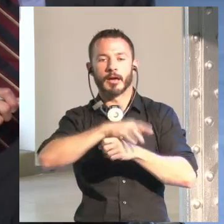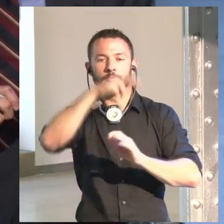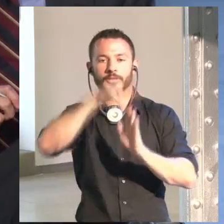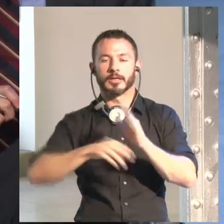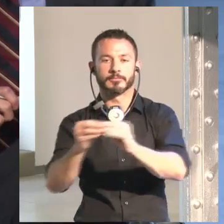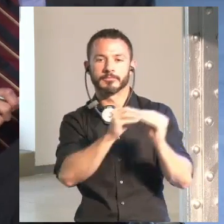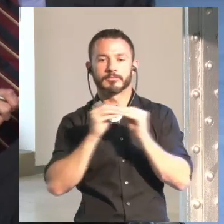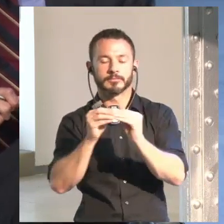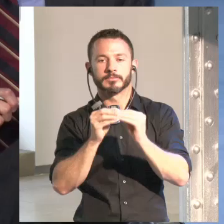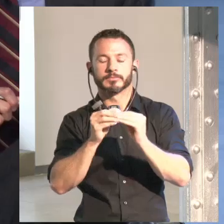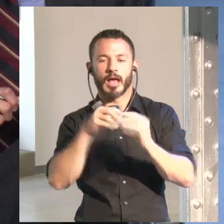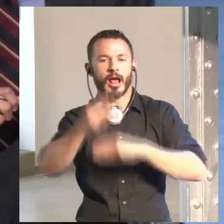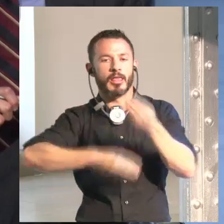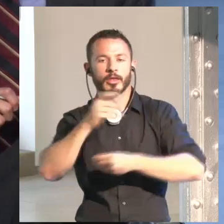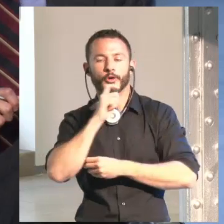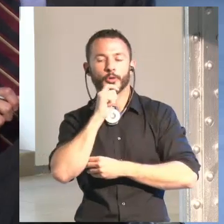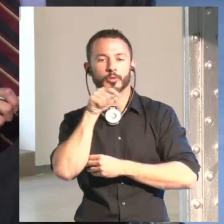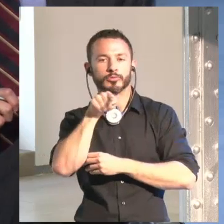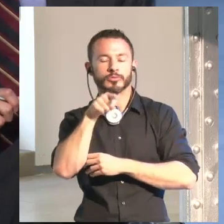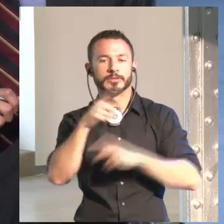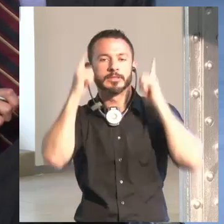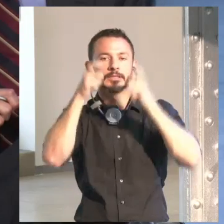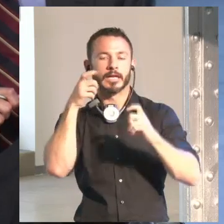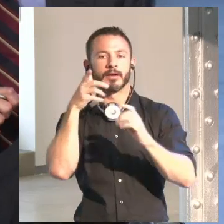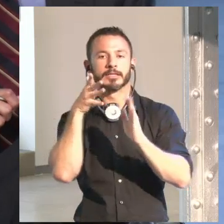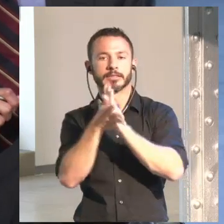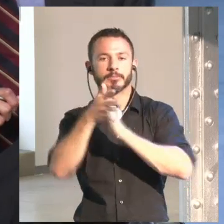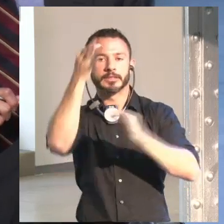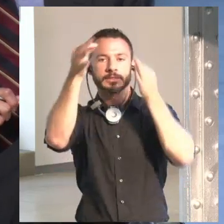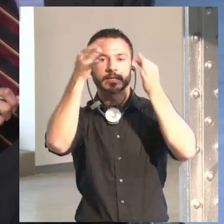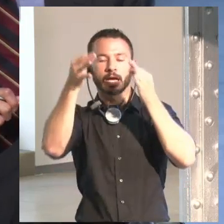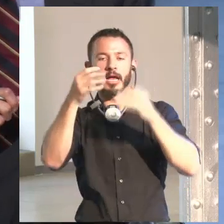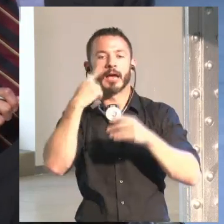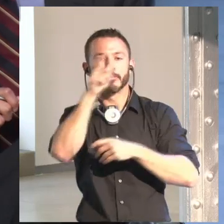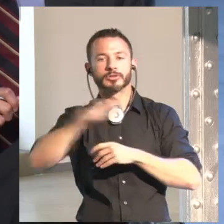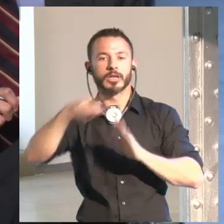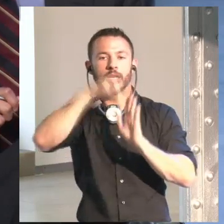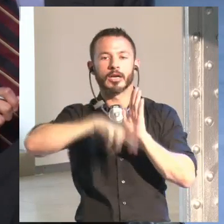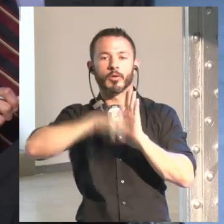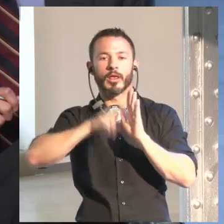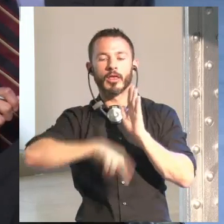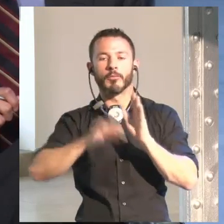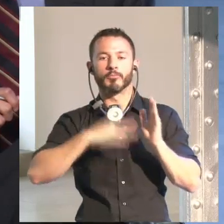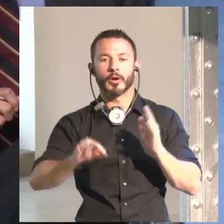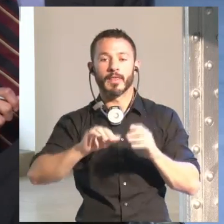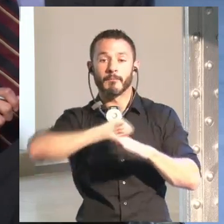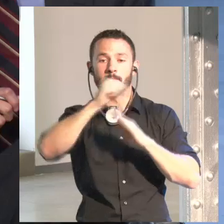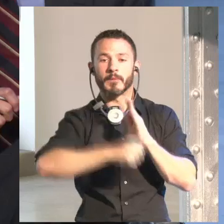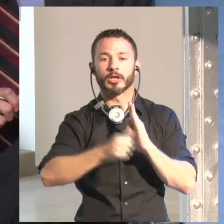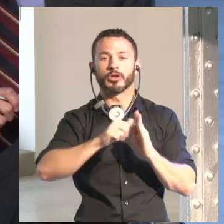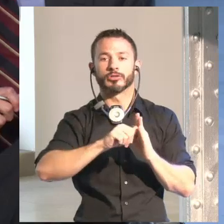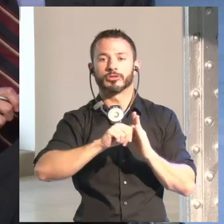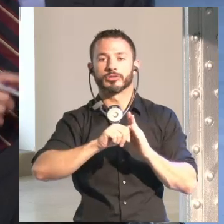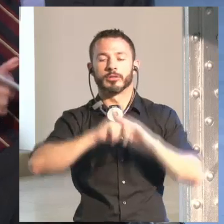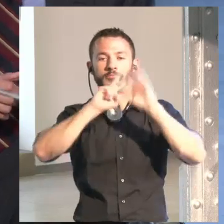el mundo. Tú tratabas de describir las opciones para que los reguladores puedan modernizar los marcos y